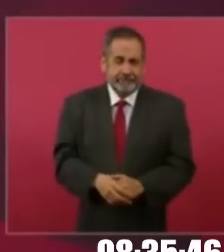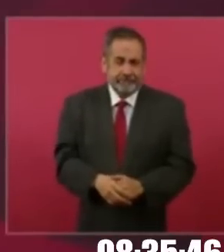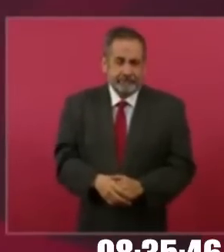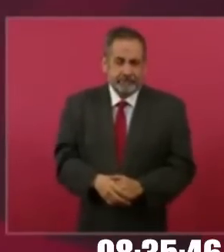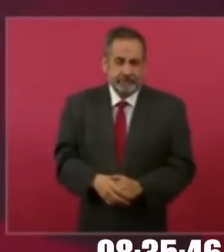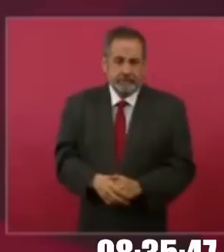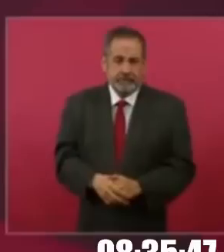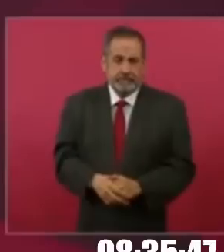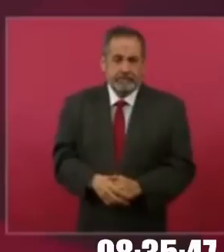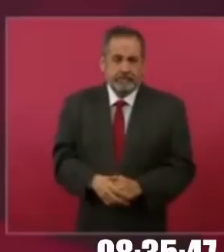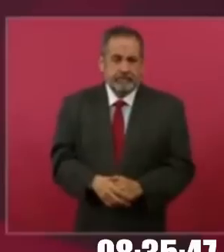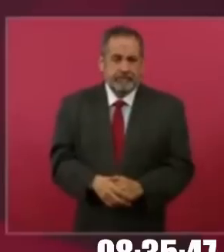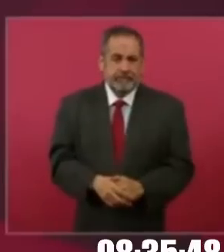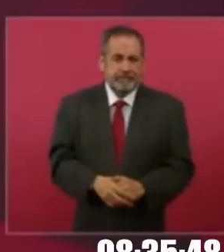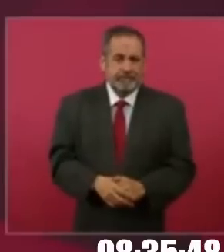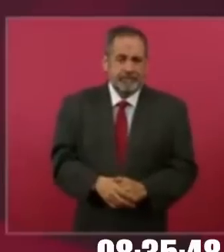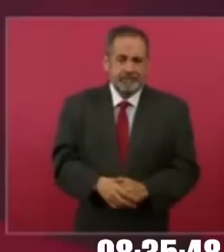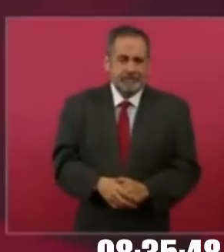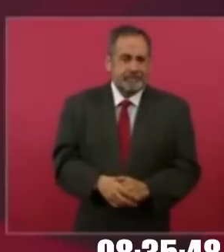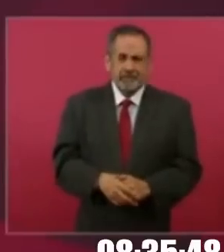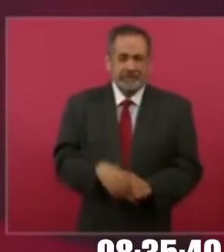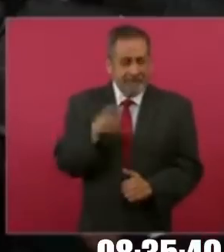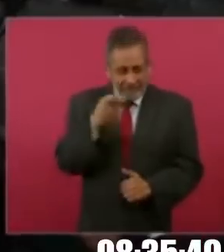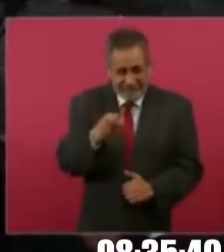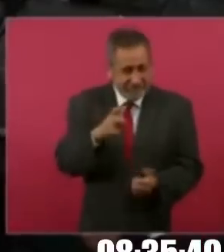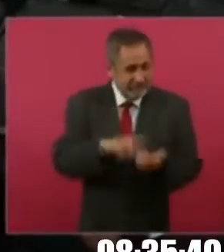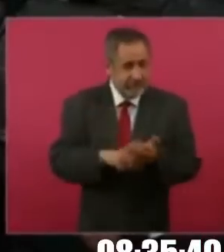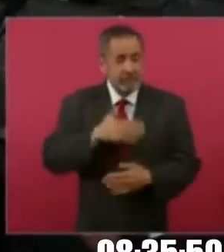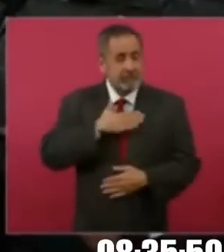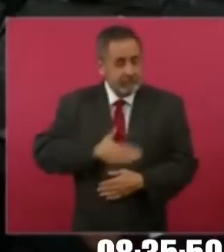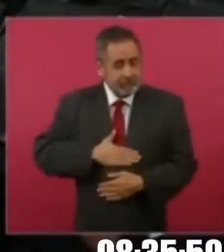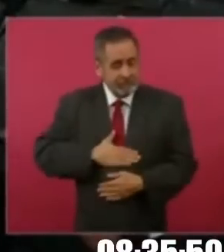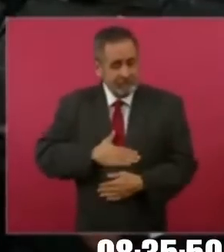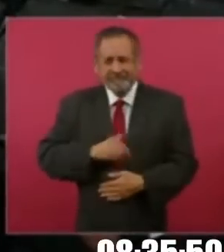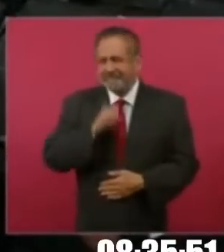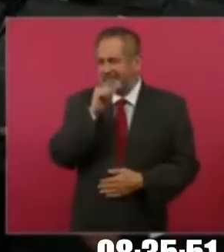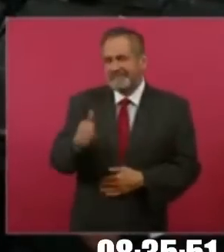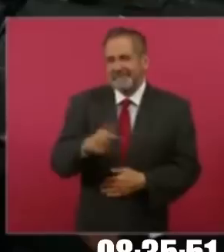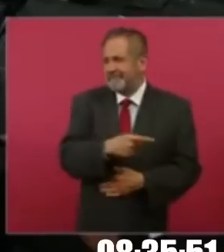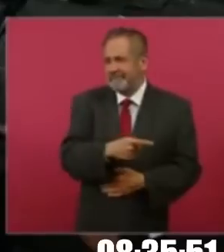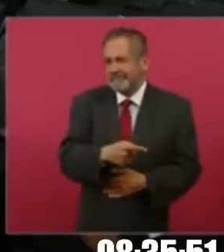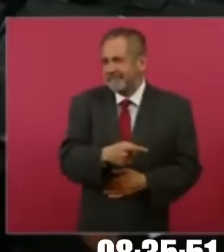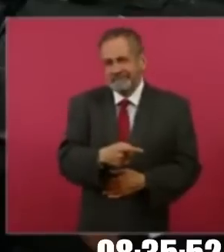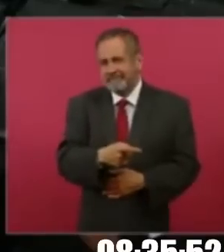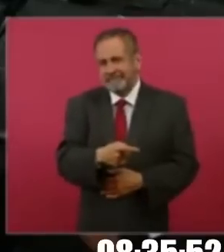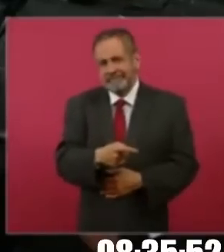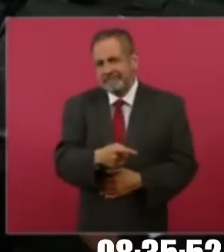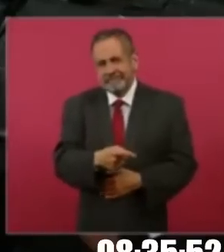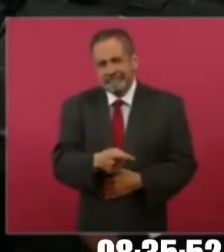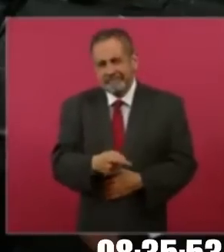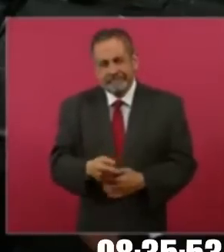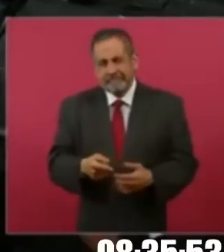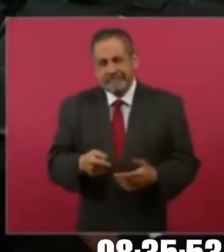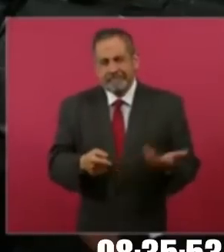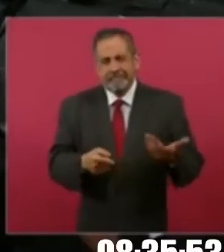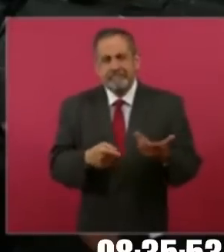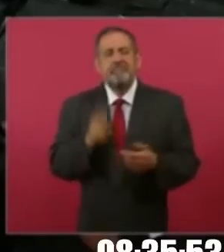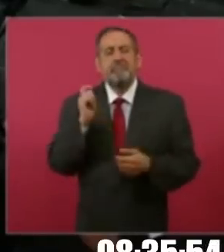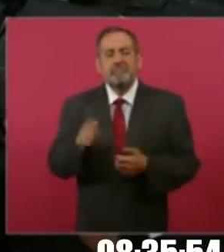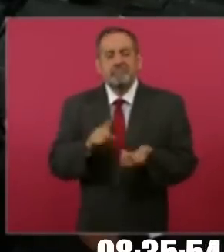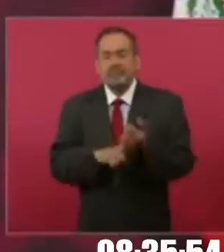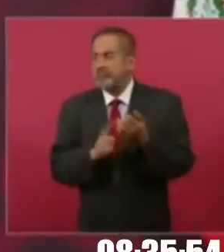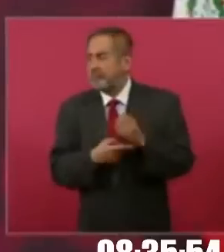Pero eso no tiene nada que ver con la justicia es este un